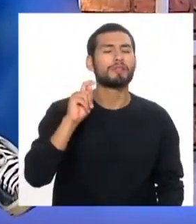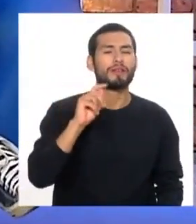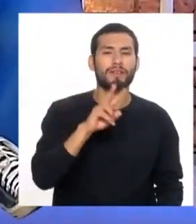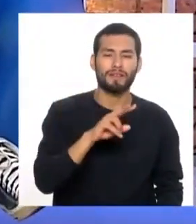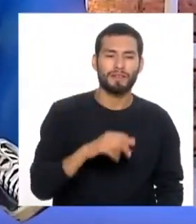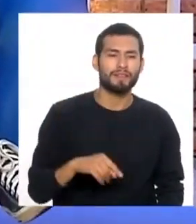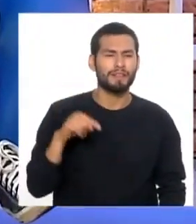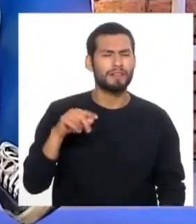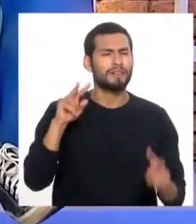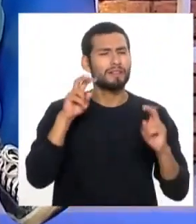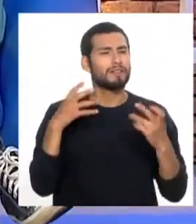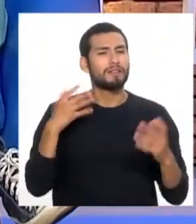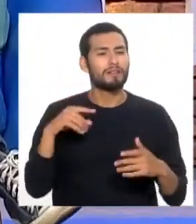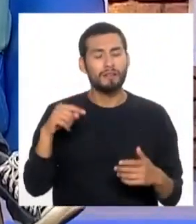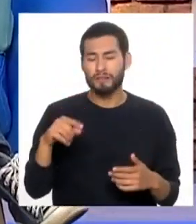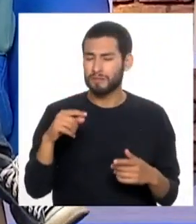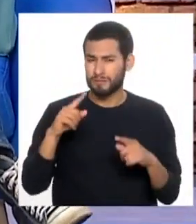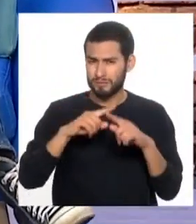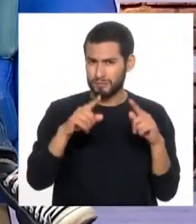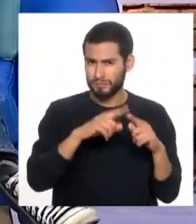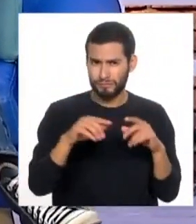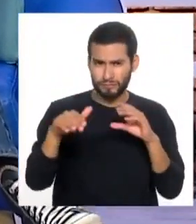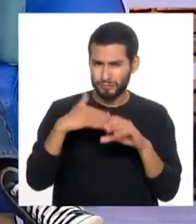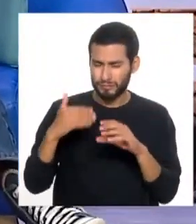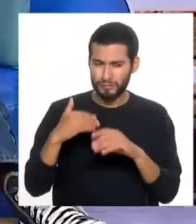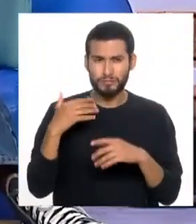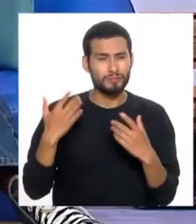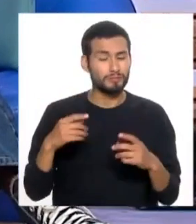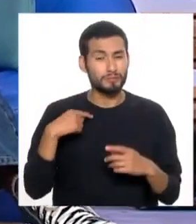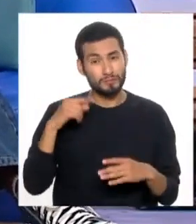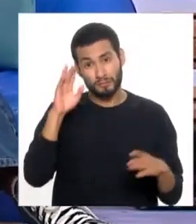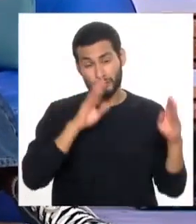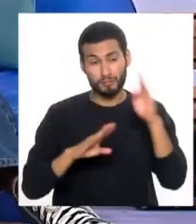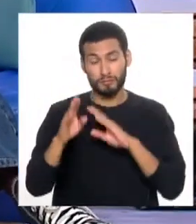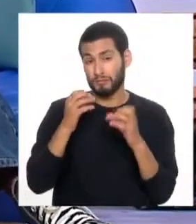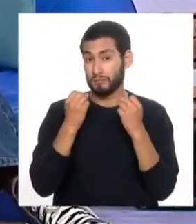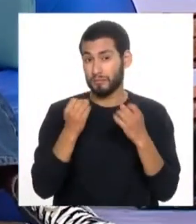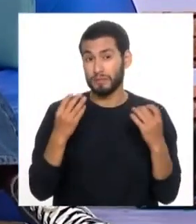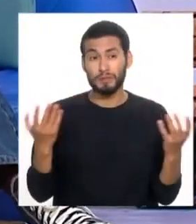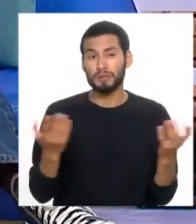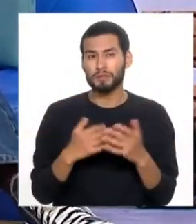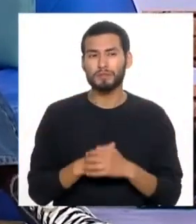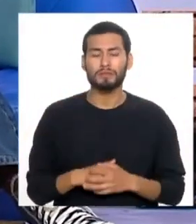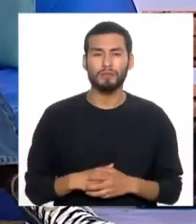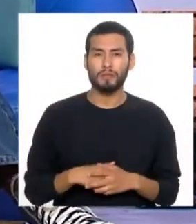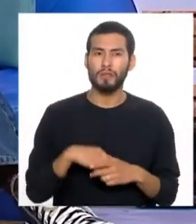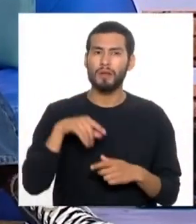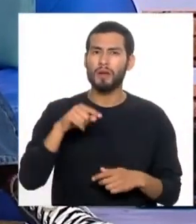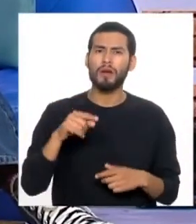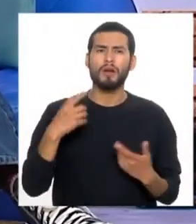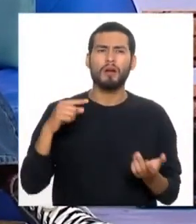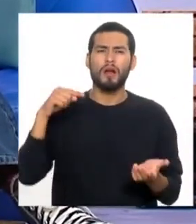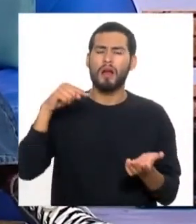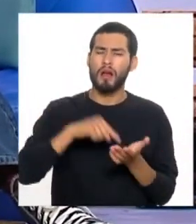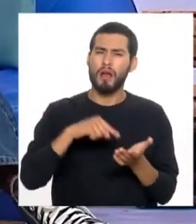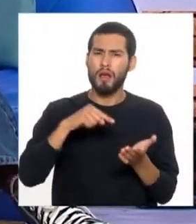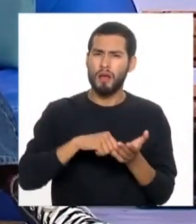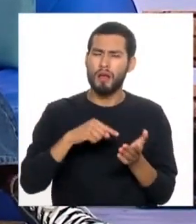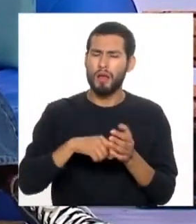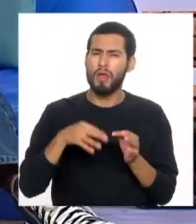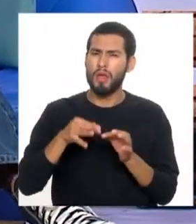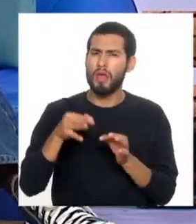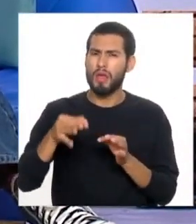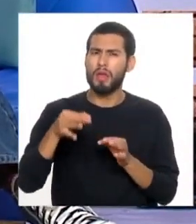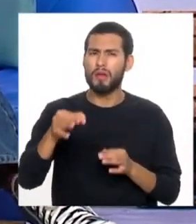los temas que más nos han escrito en redes sociales y algo que nos preocupa muchísimo es que deudores morosos registran deudas por